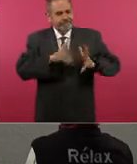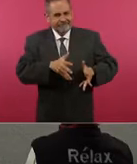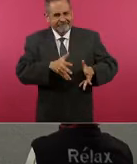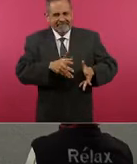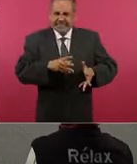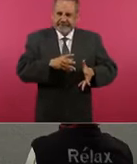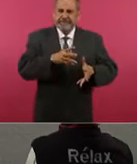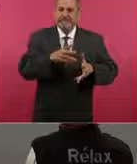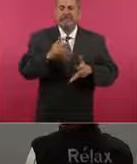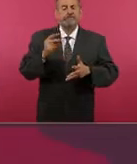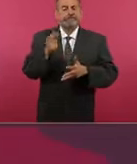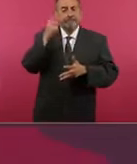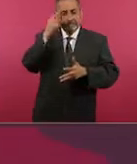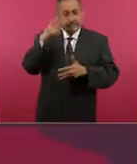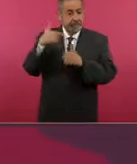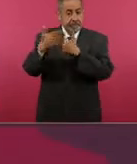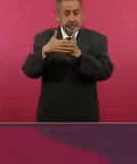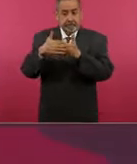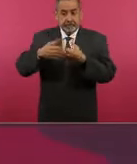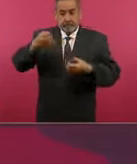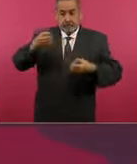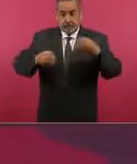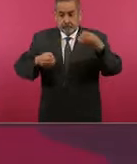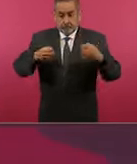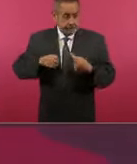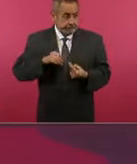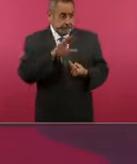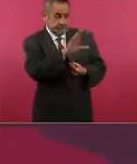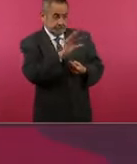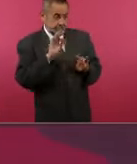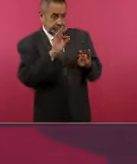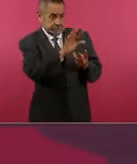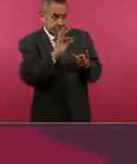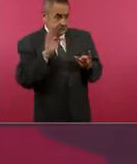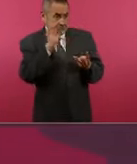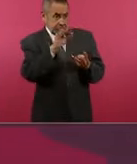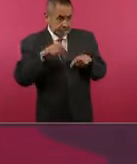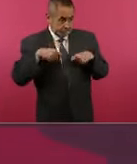Y para elegir a jueces, que es lo que se necesita,